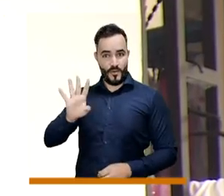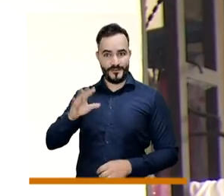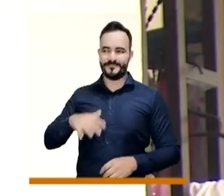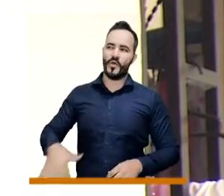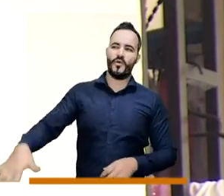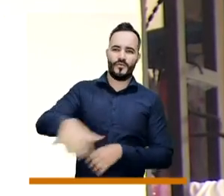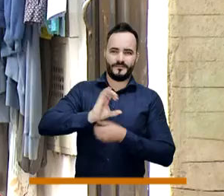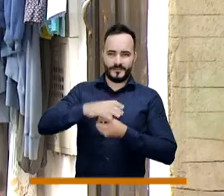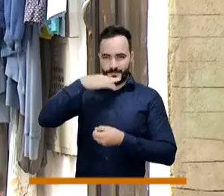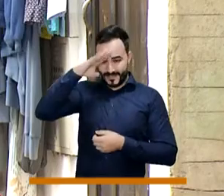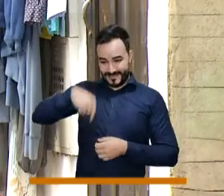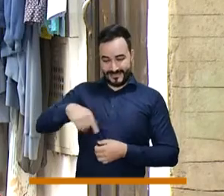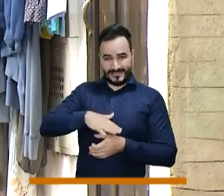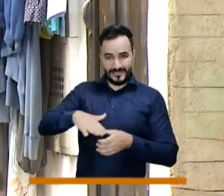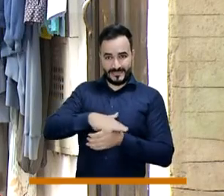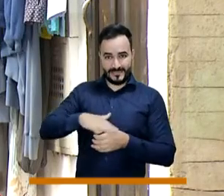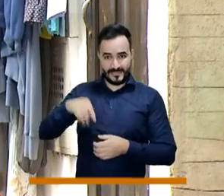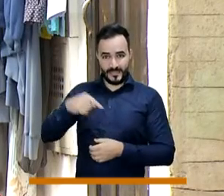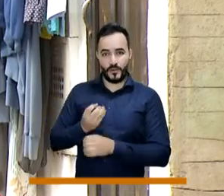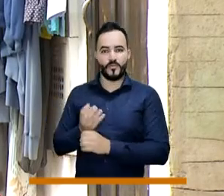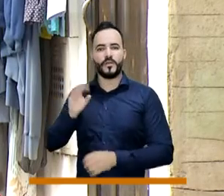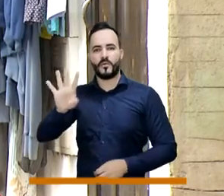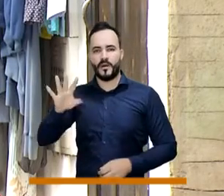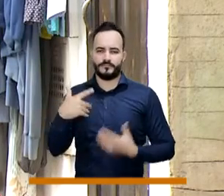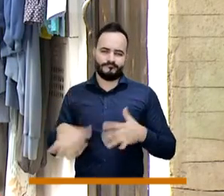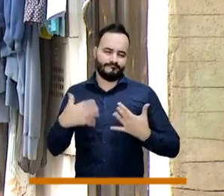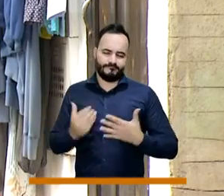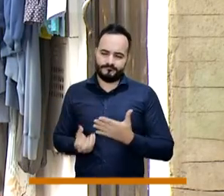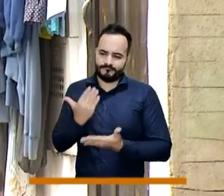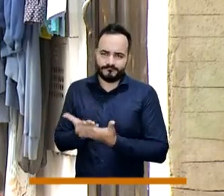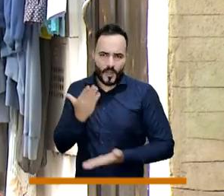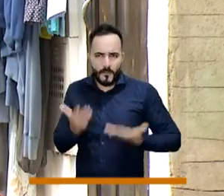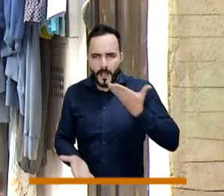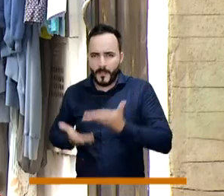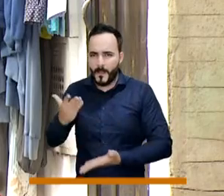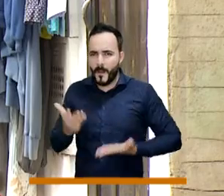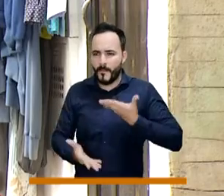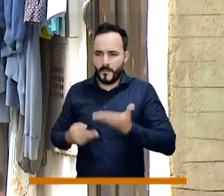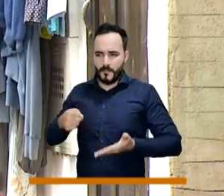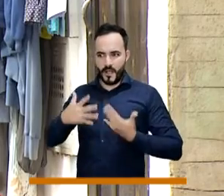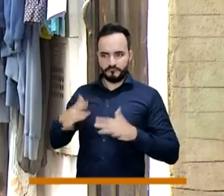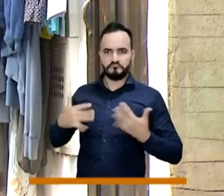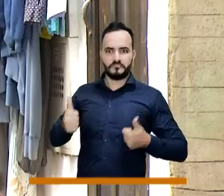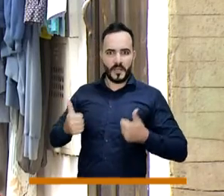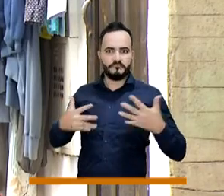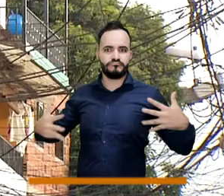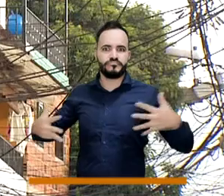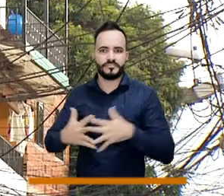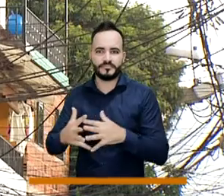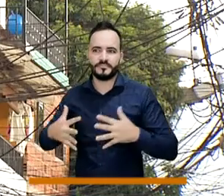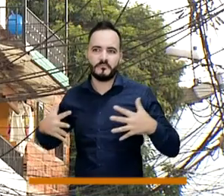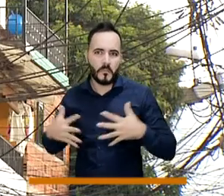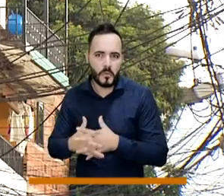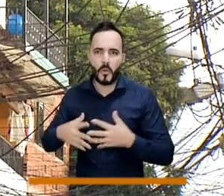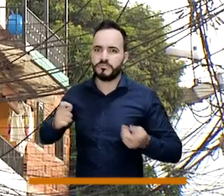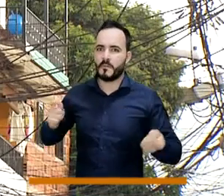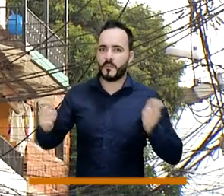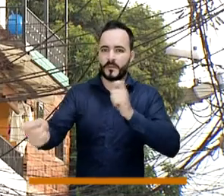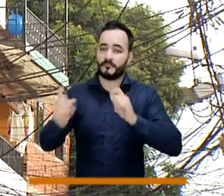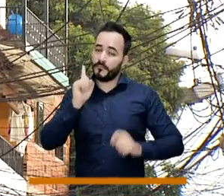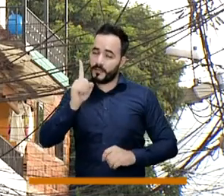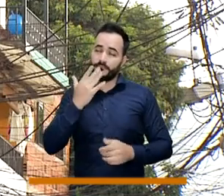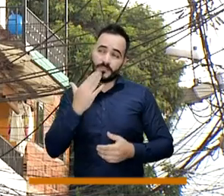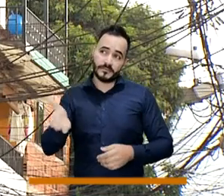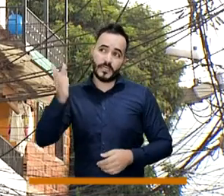y esta parte de la ciudad lo que ha tenido es una transformación, que ha sido iniciativa desde la comunidad, pero que gracias a Dios también hay que decirlo,